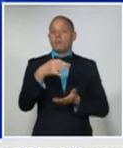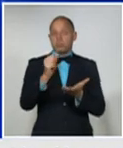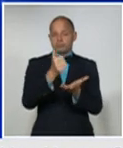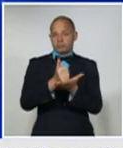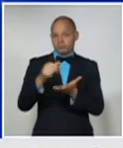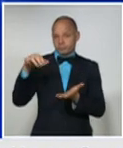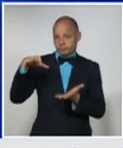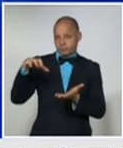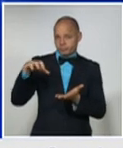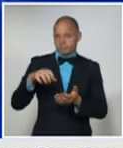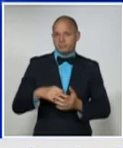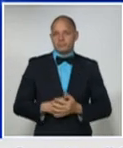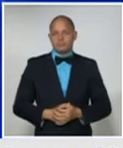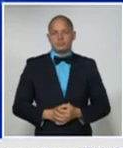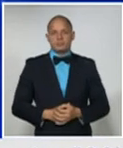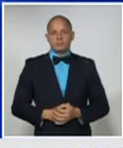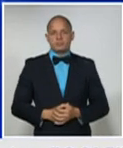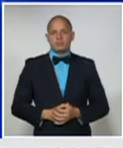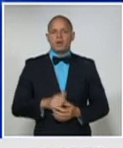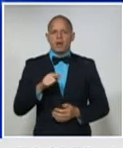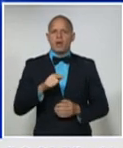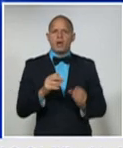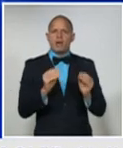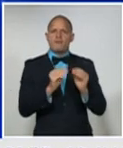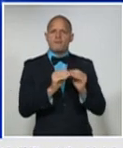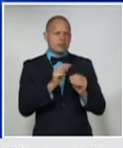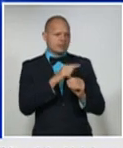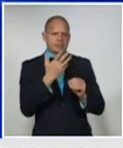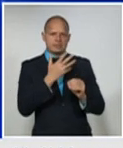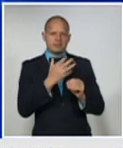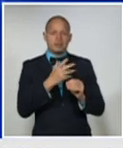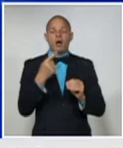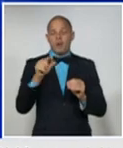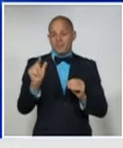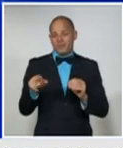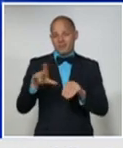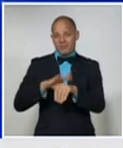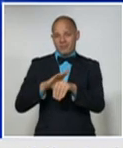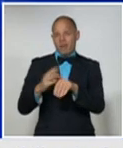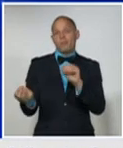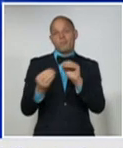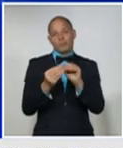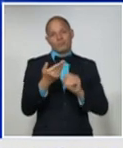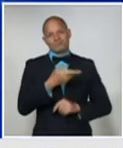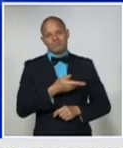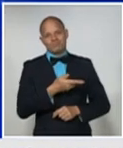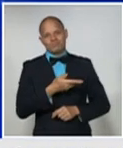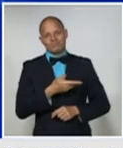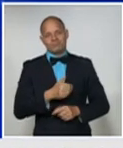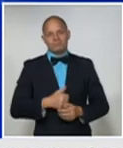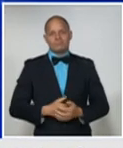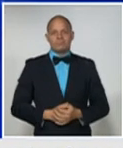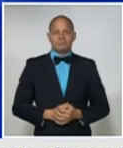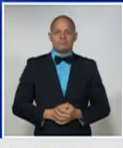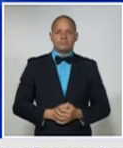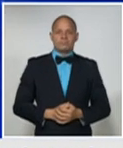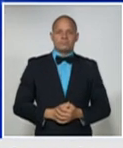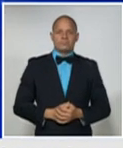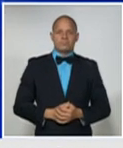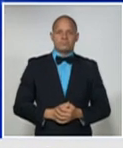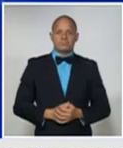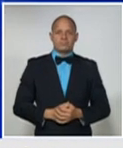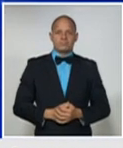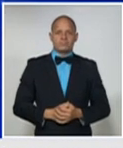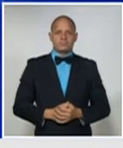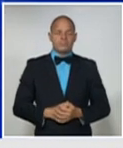provincia, contacto de un caso positivo que ya había sido diagnosticado previamente con